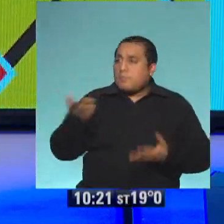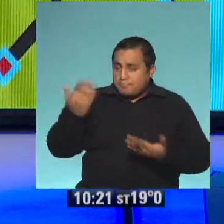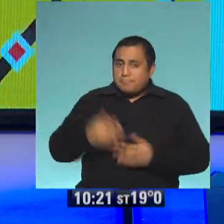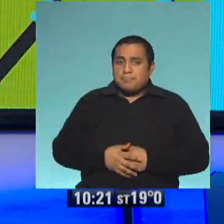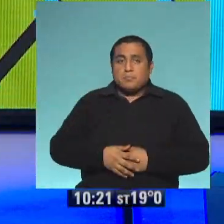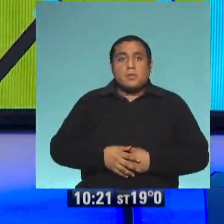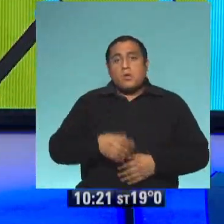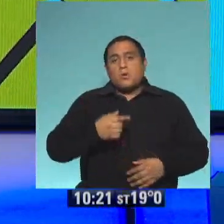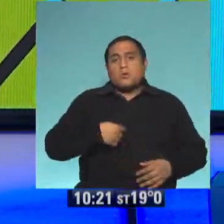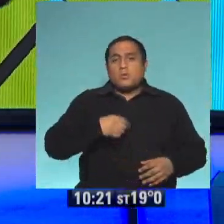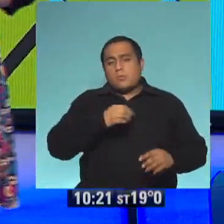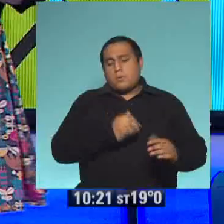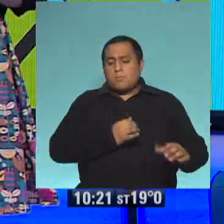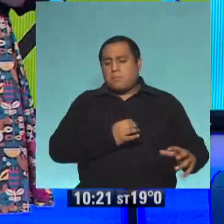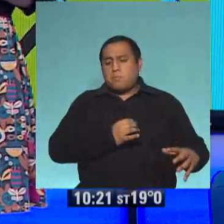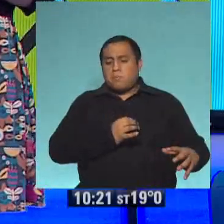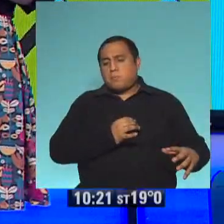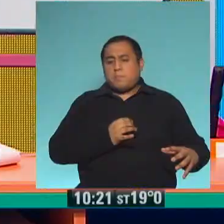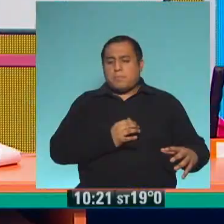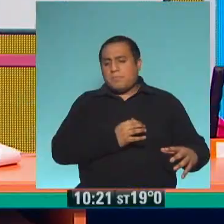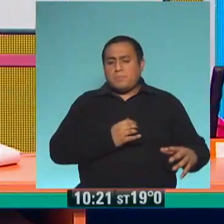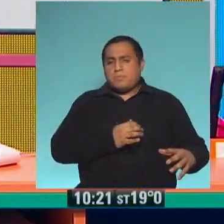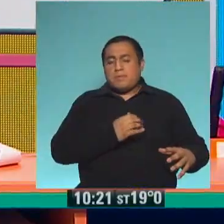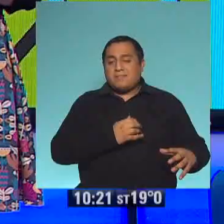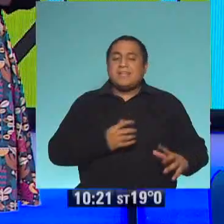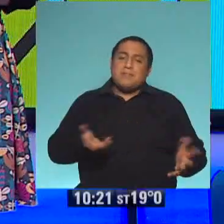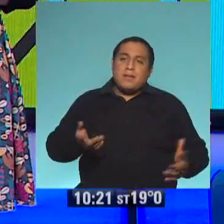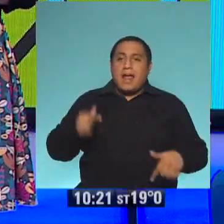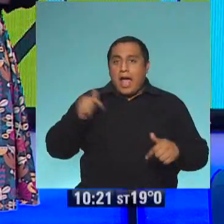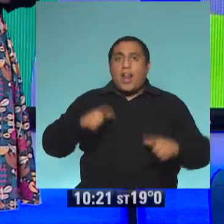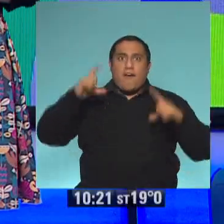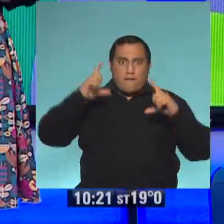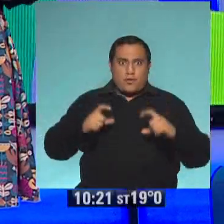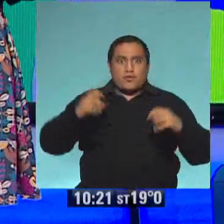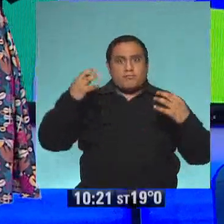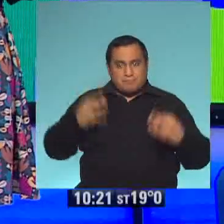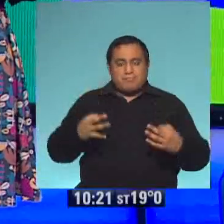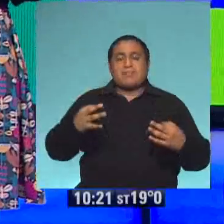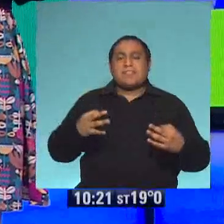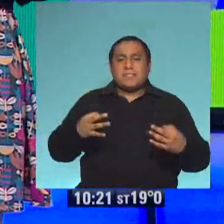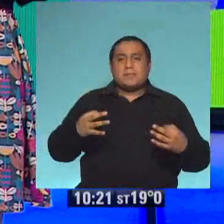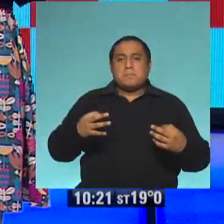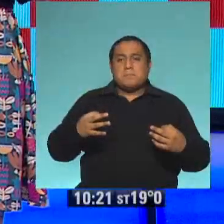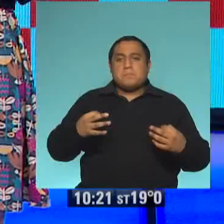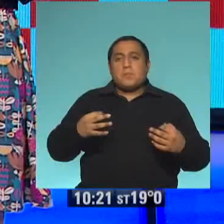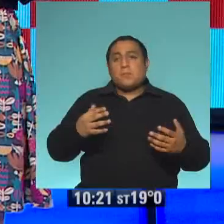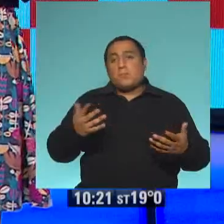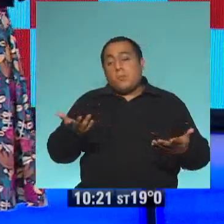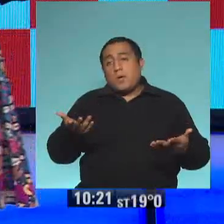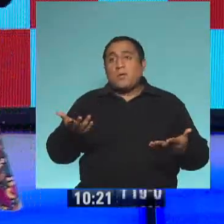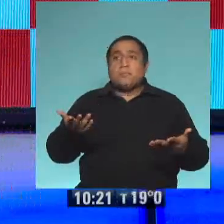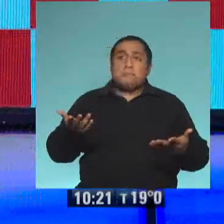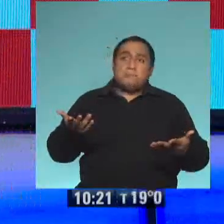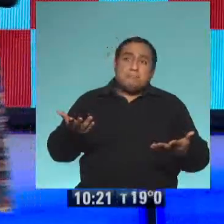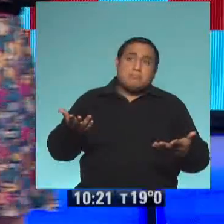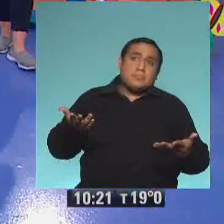Estoy tocando globinete. Ah, bueno. Oh, sí. Ahora sí, entonces hacemos la foto de la foto. Bueno, ya que... ¿Hacemos una foto de